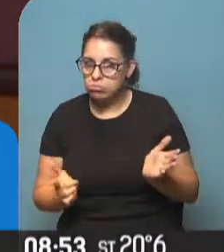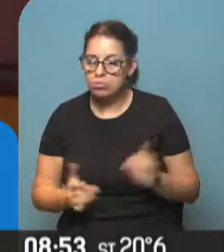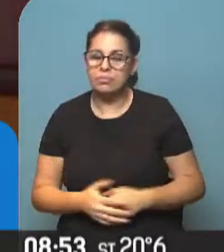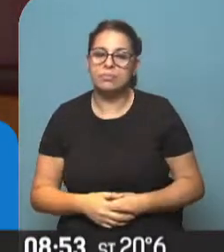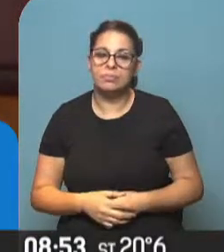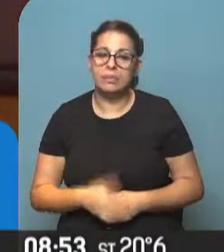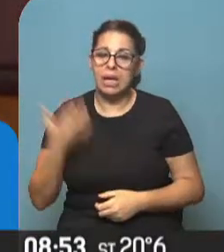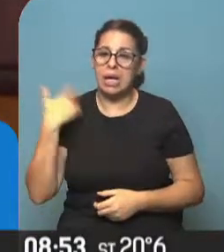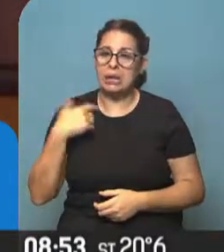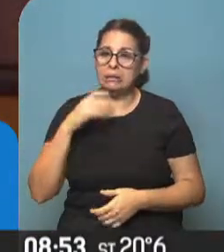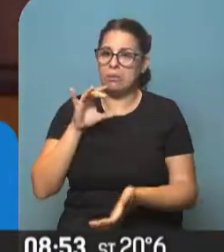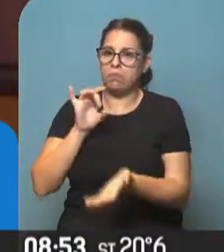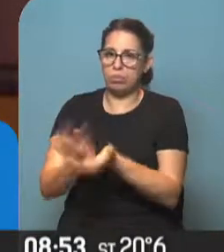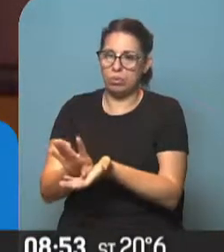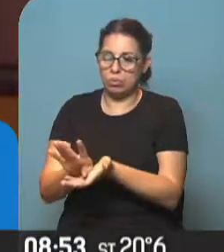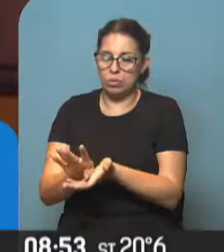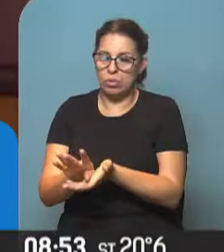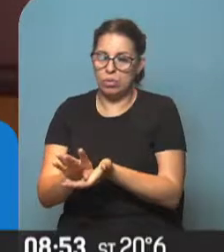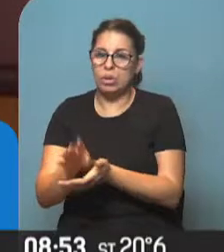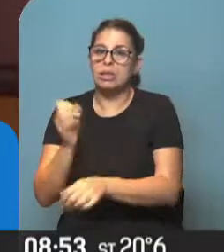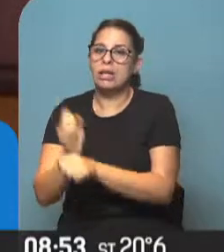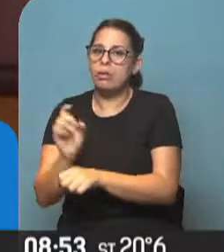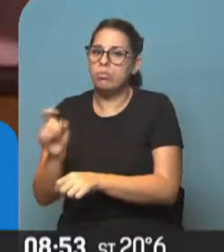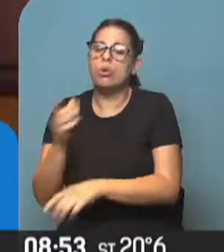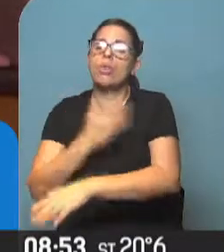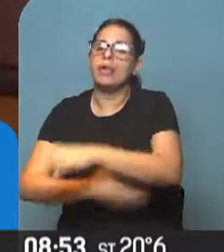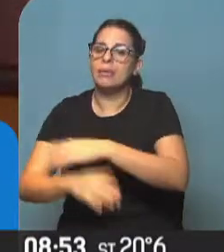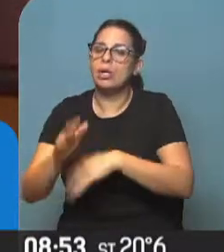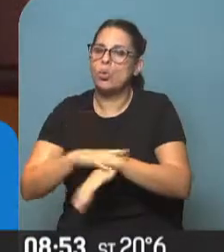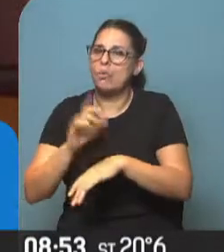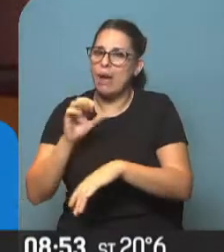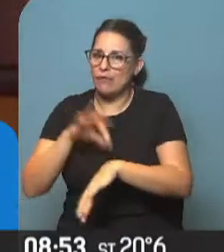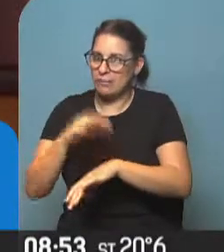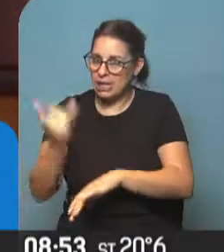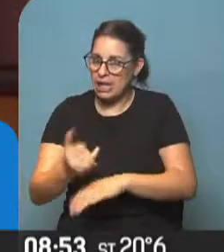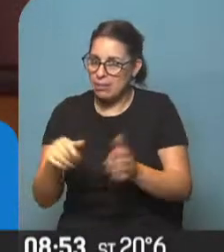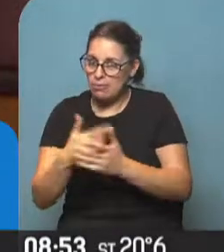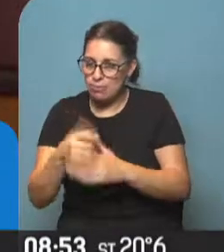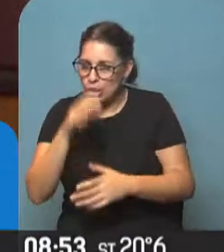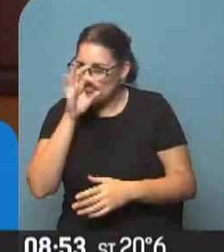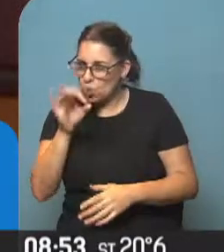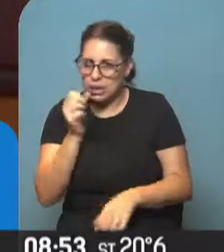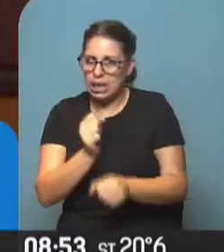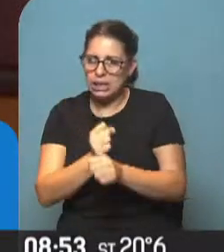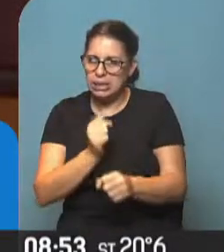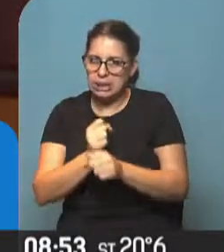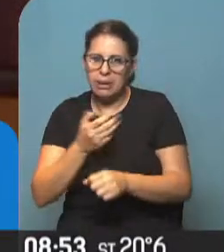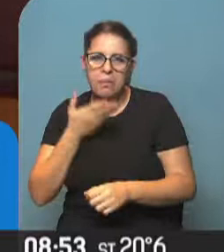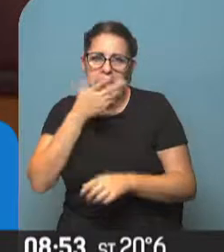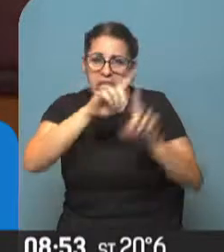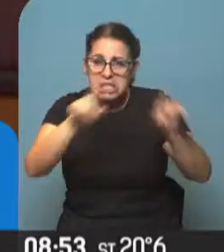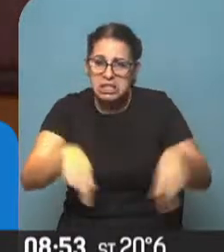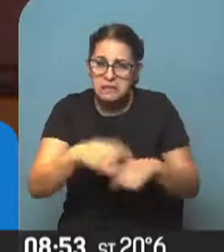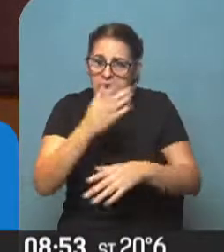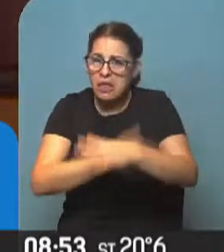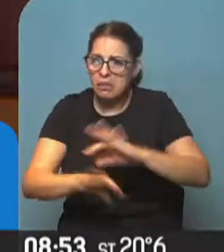que fue despedido de su trabajo por una discapacidad producto de esta enfermedad que tiene pero que nunca trabajo trabajo y me pidió el certificado de